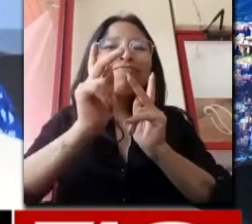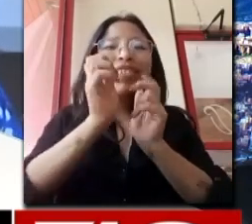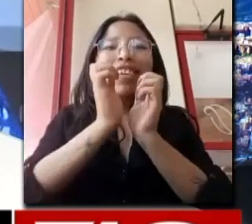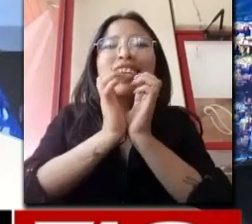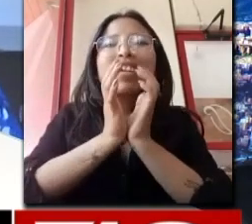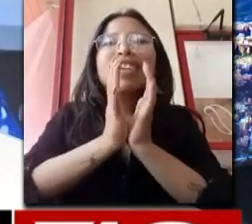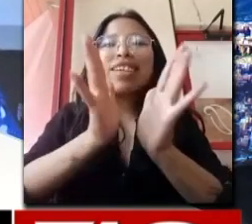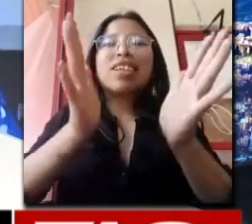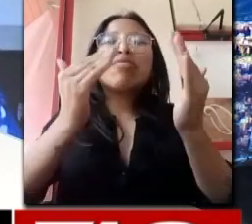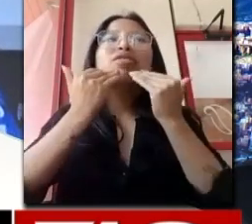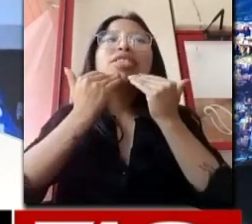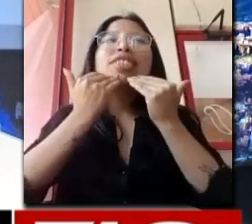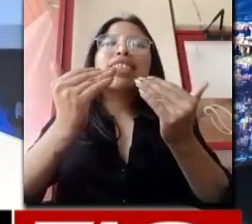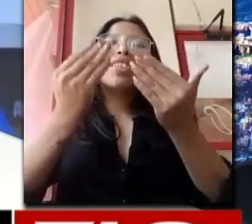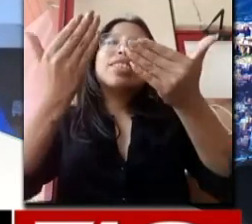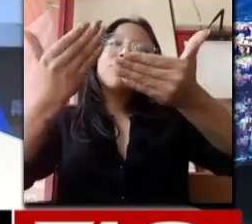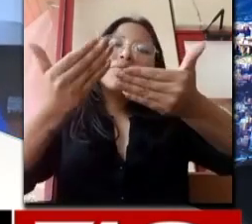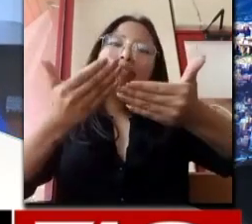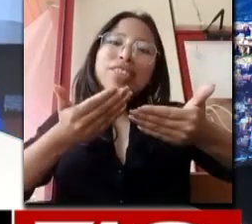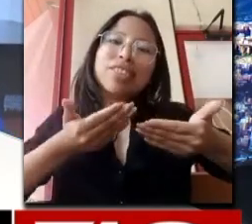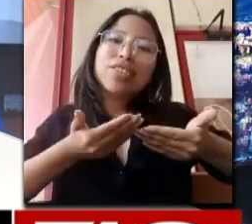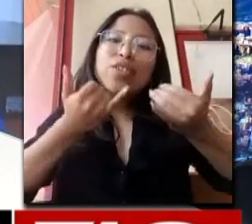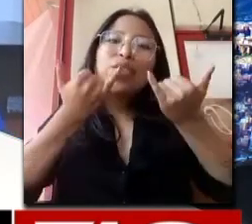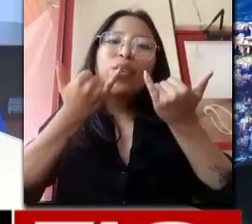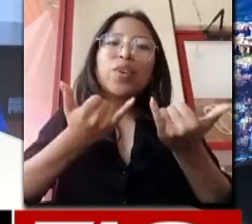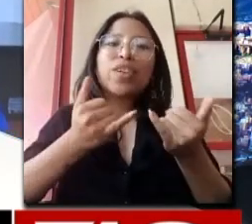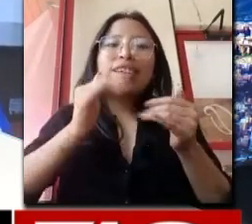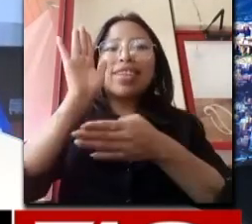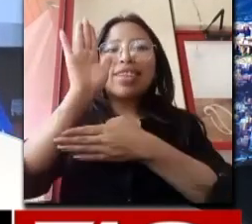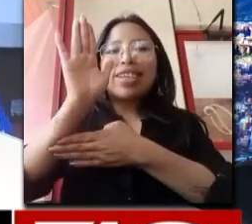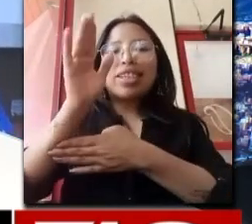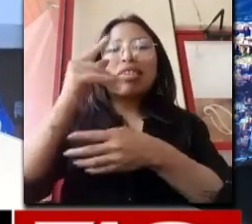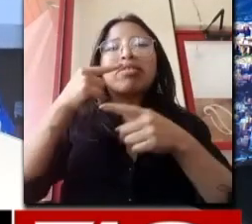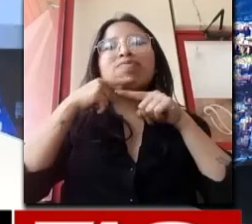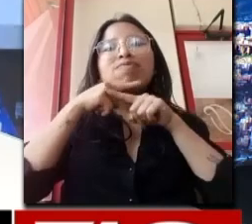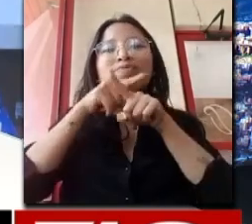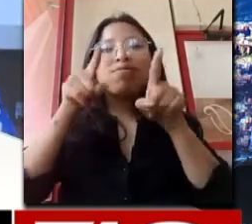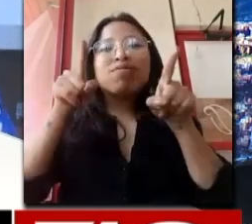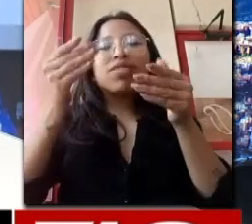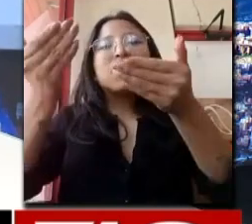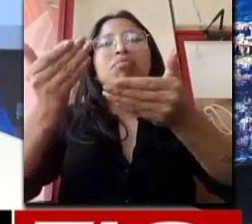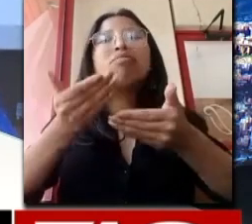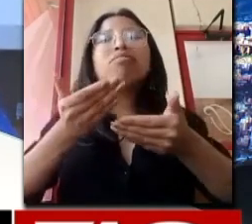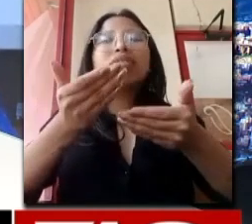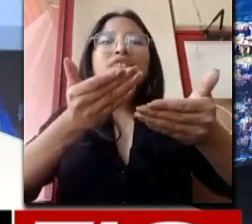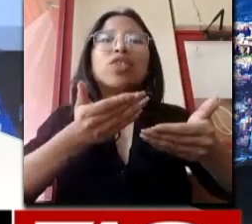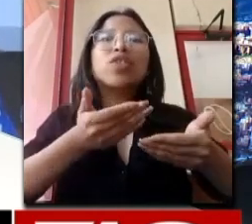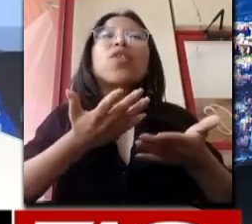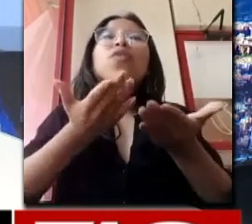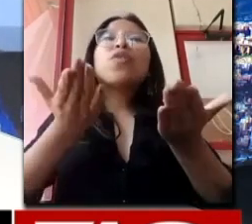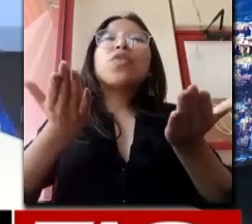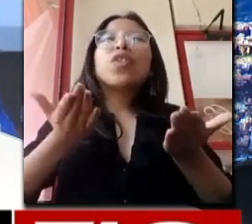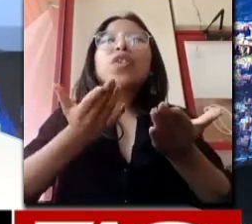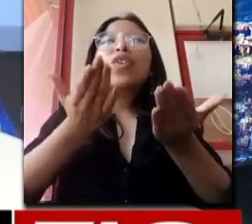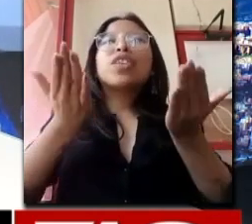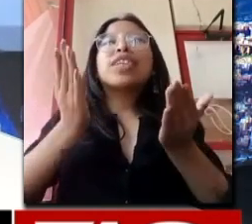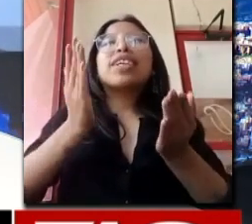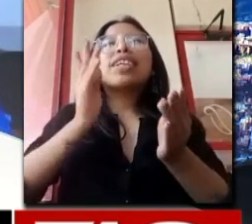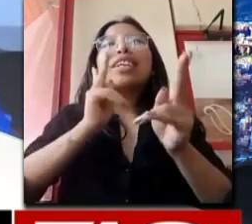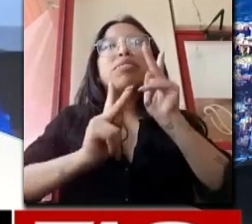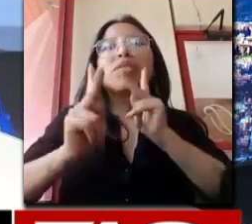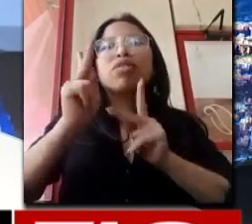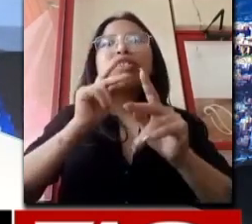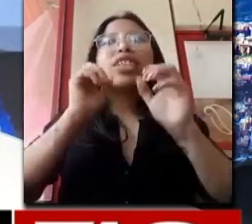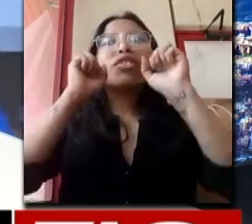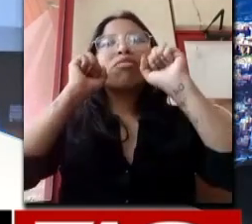que nos dan esta tarde para hacer llegar la invitación a toda la población en general sobre la actividad que se